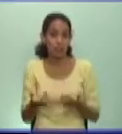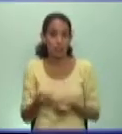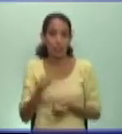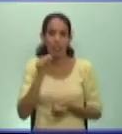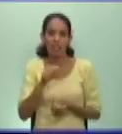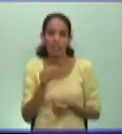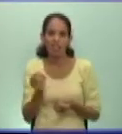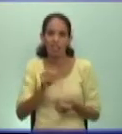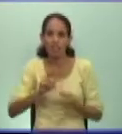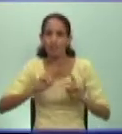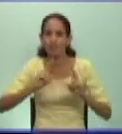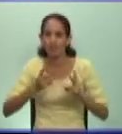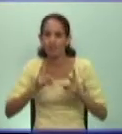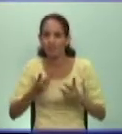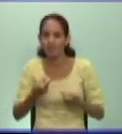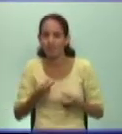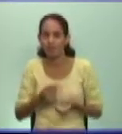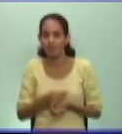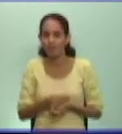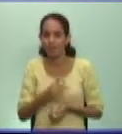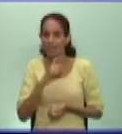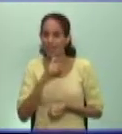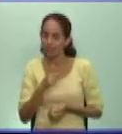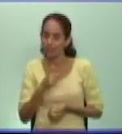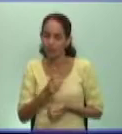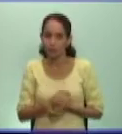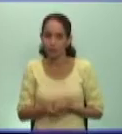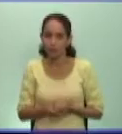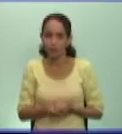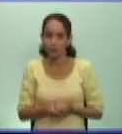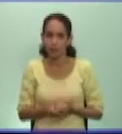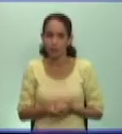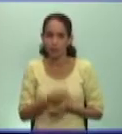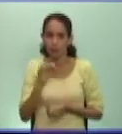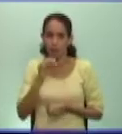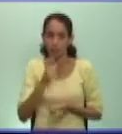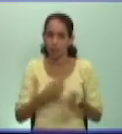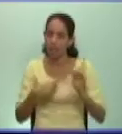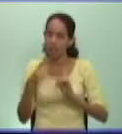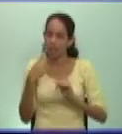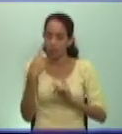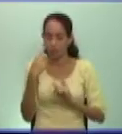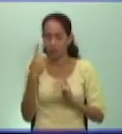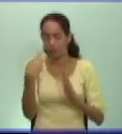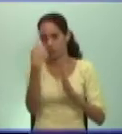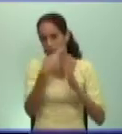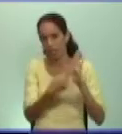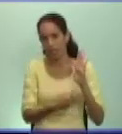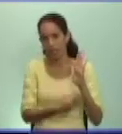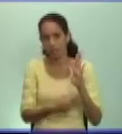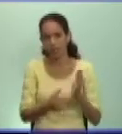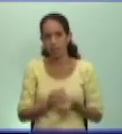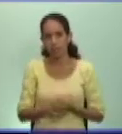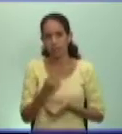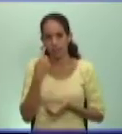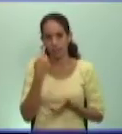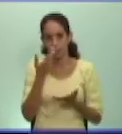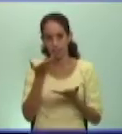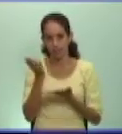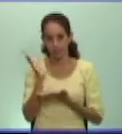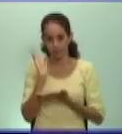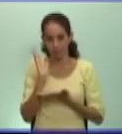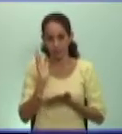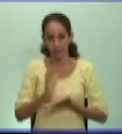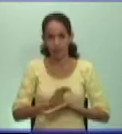repercutir en la vida norteamericana. Pero bueno, vamos a ver algunos postulados porque si estamos sistematizando, al menos si yo voy a hablar de